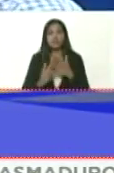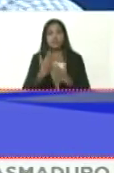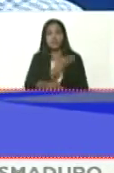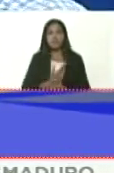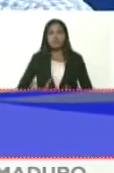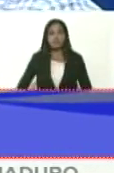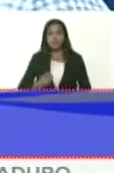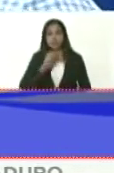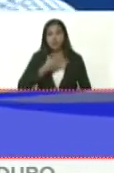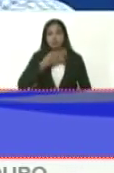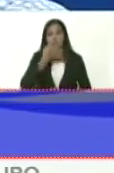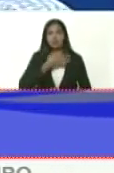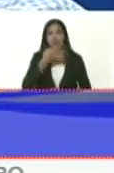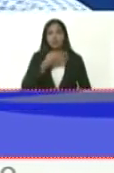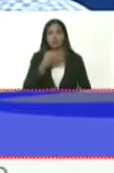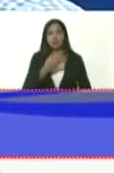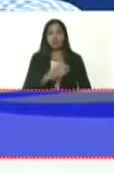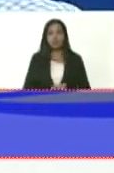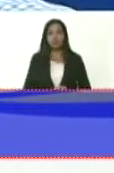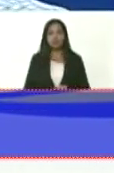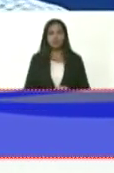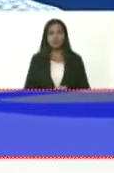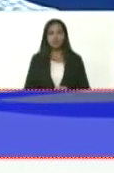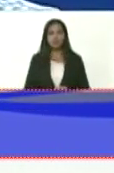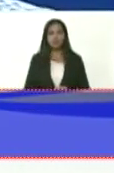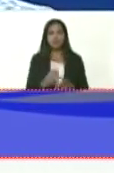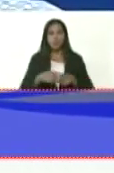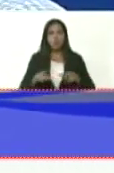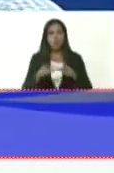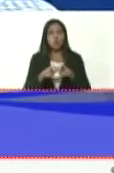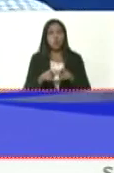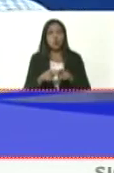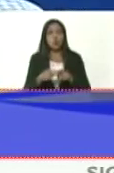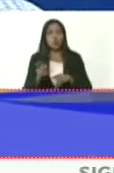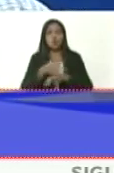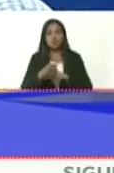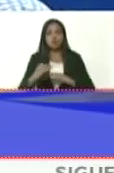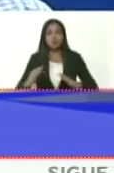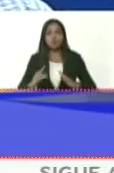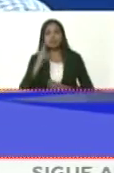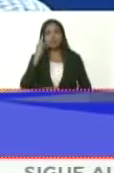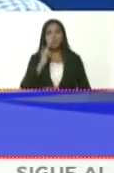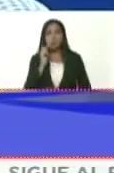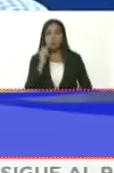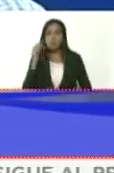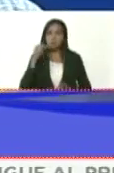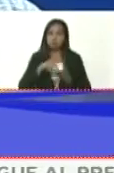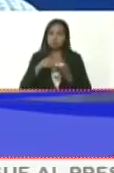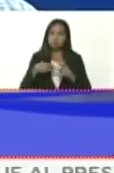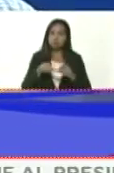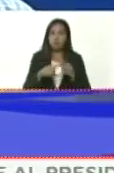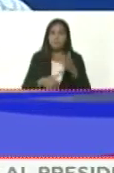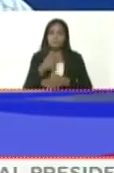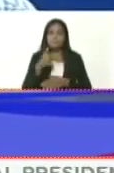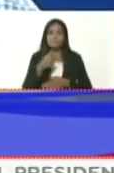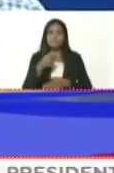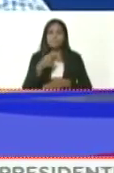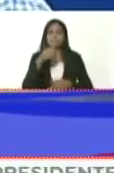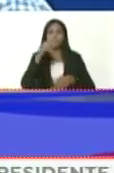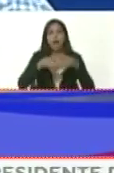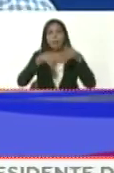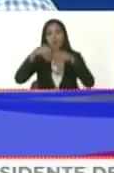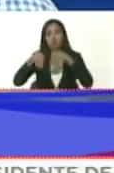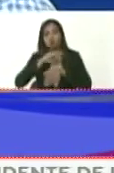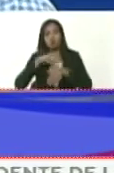Buenas tardes. Bienvenido a los Valles del Tuy, al municipio Simón Bolívar, que fue el municipio que porcentualmente más votó por usted en